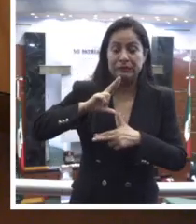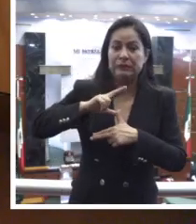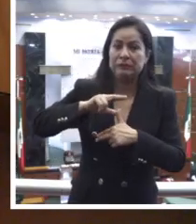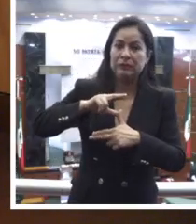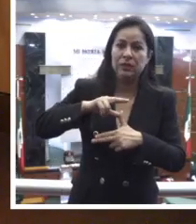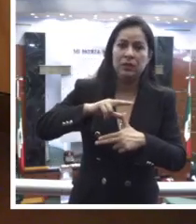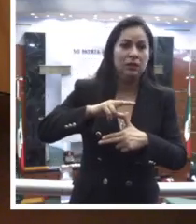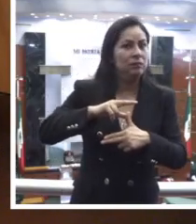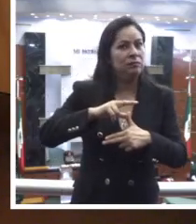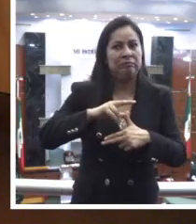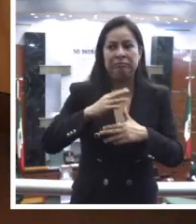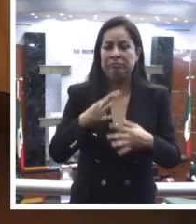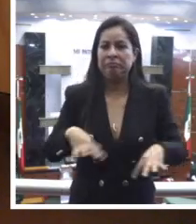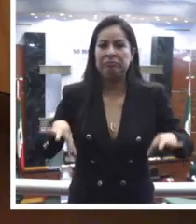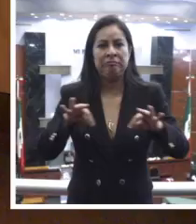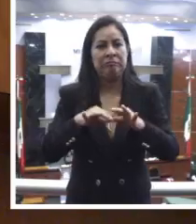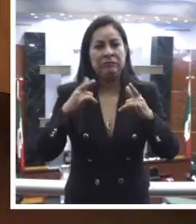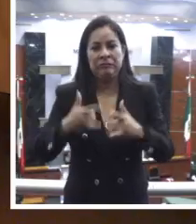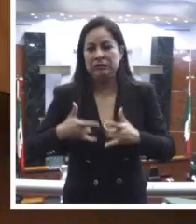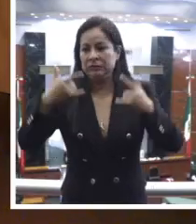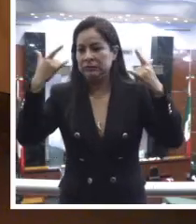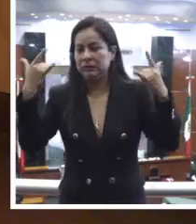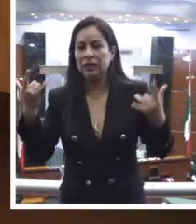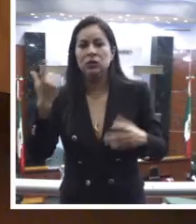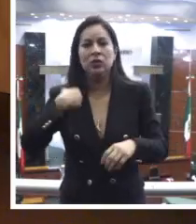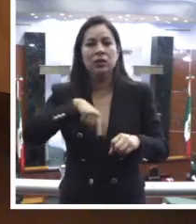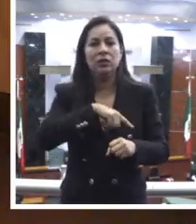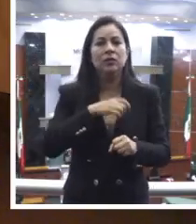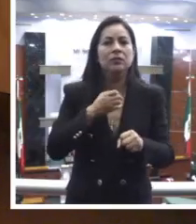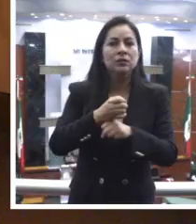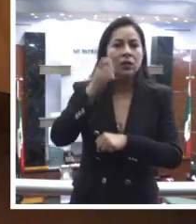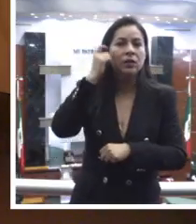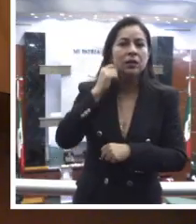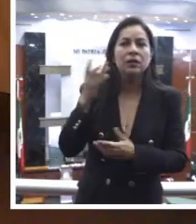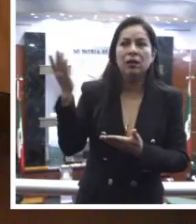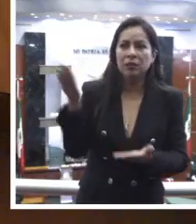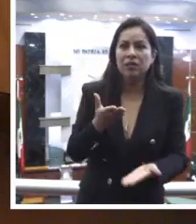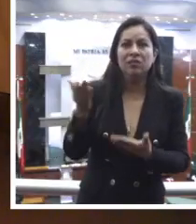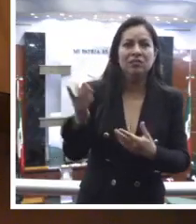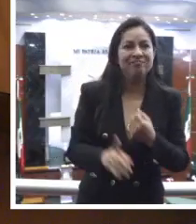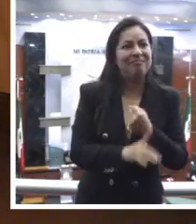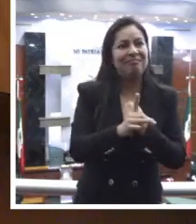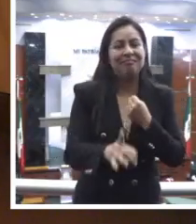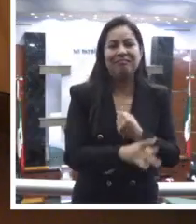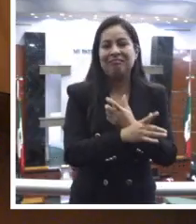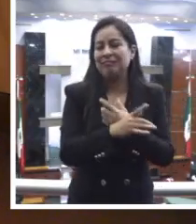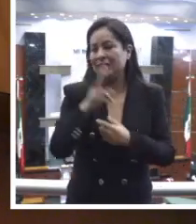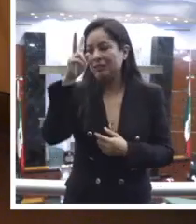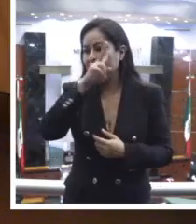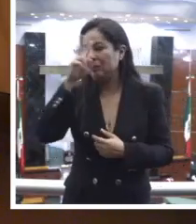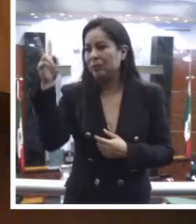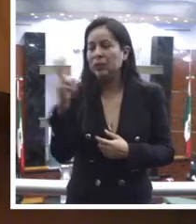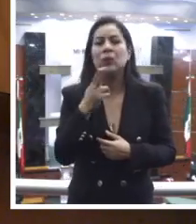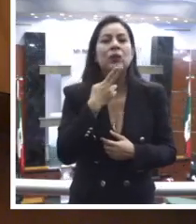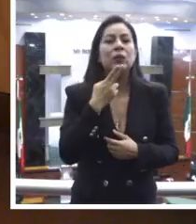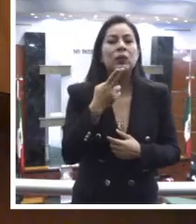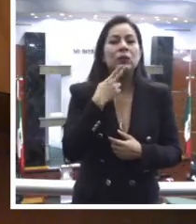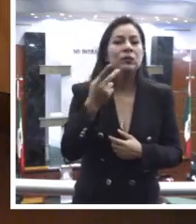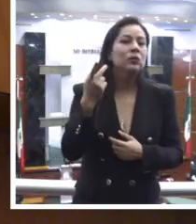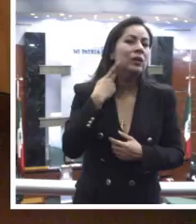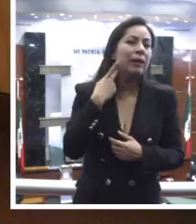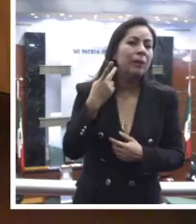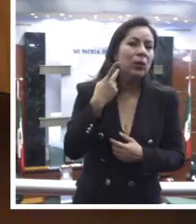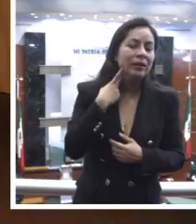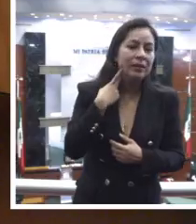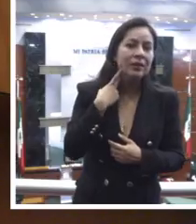naturales sin precedentes en la historia de nuestro estado y que han venido afectando también la aplicación de la política